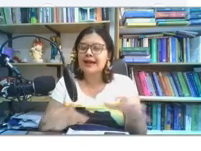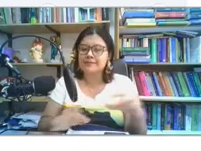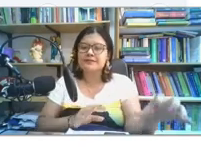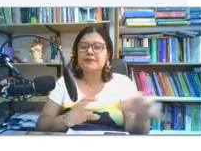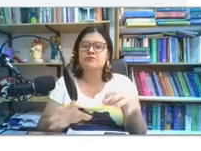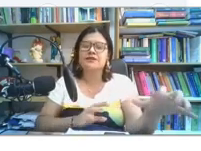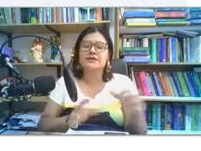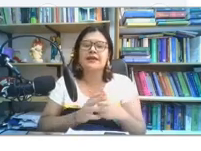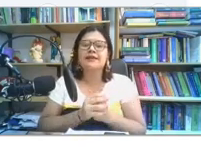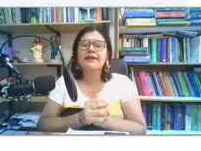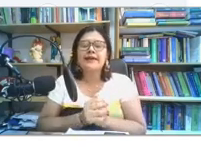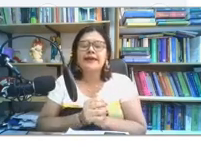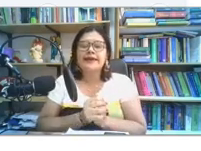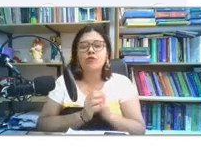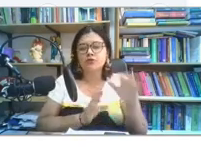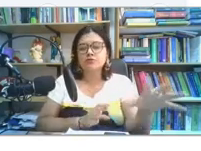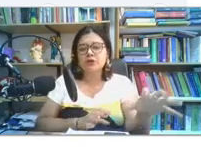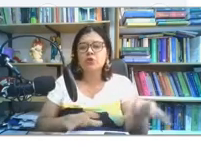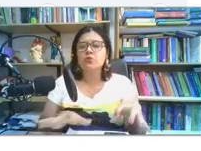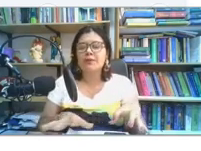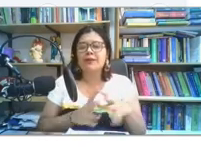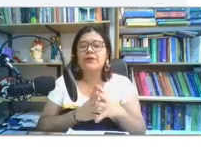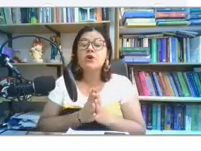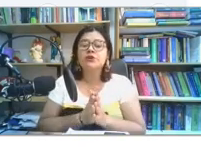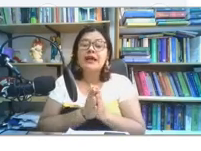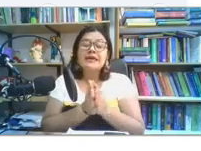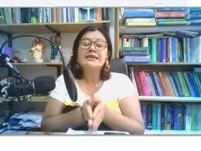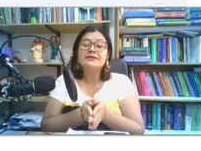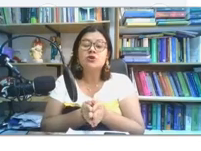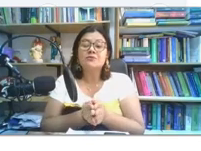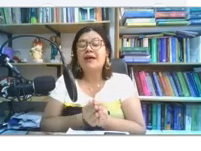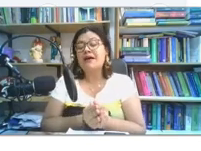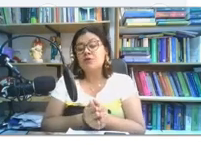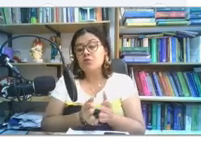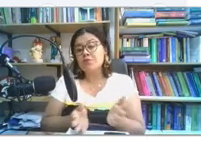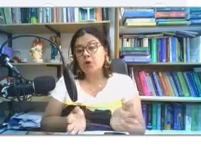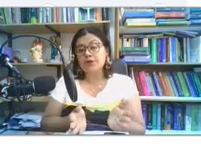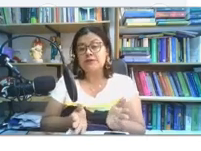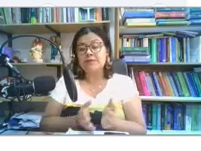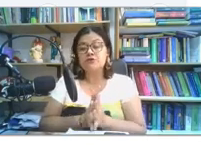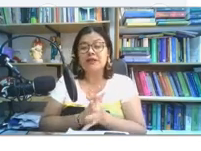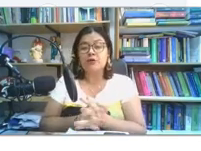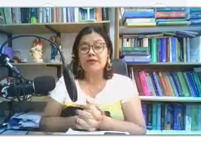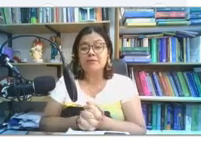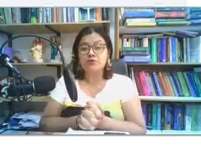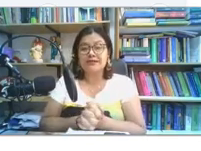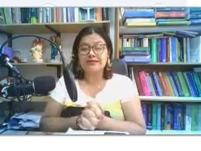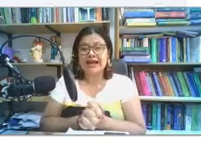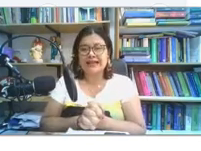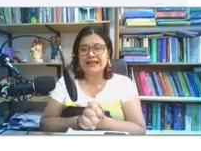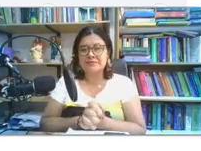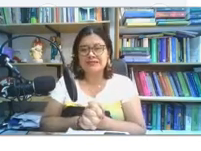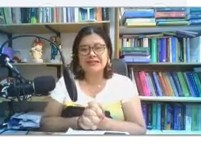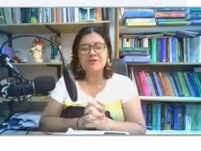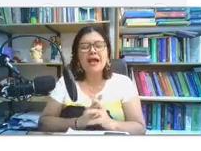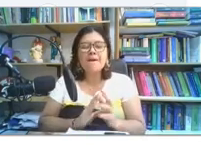hacerlas de ambas para que ustedes tengan un conocimiento de una parte y otra y esto les va a dar un mejor desempeño a la hora de postularse a